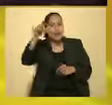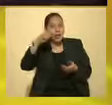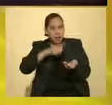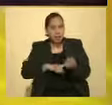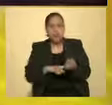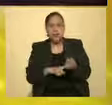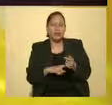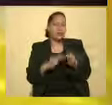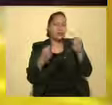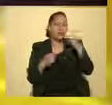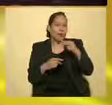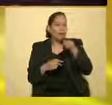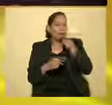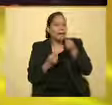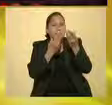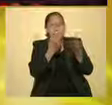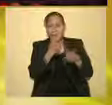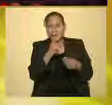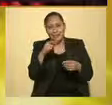es que si menciono el nombre me van a regañar.